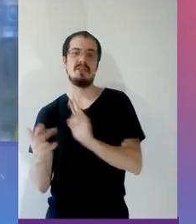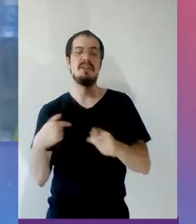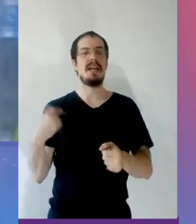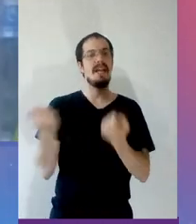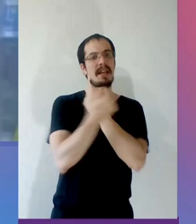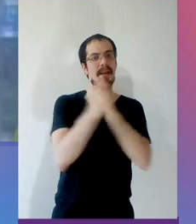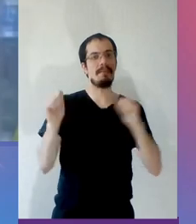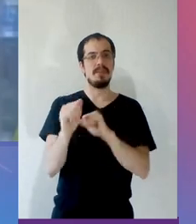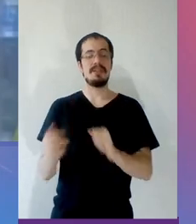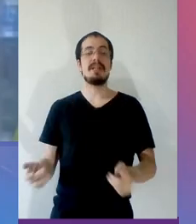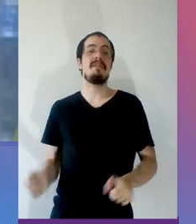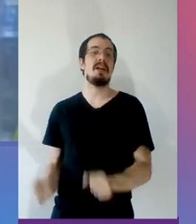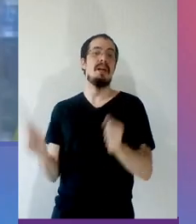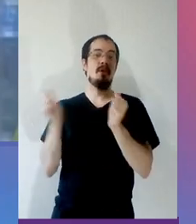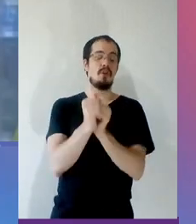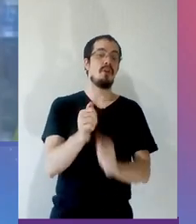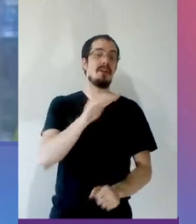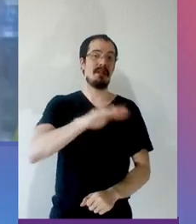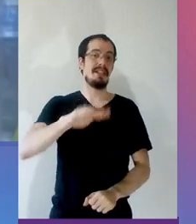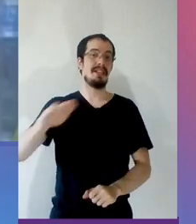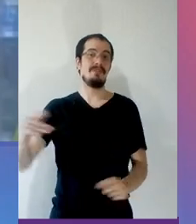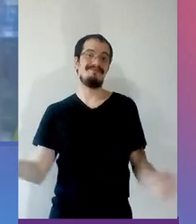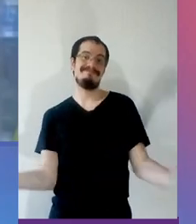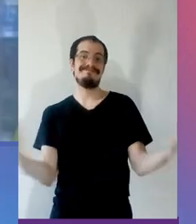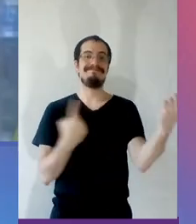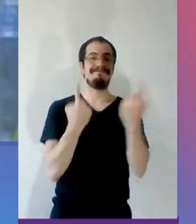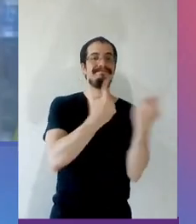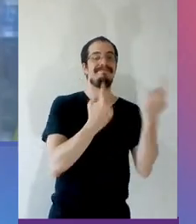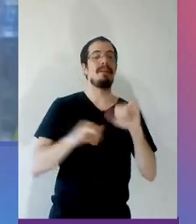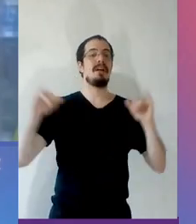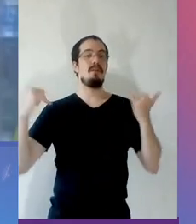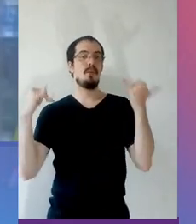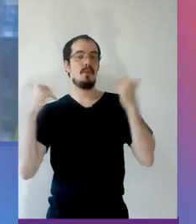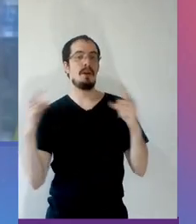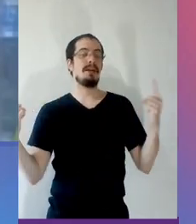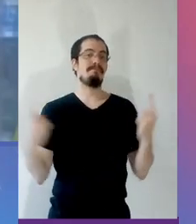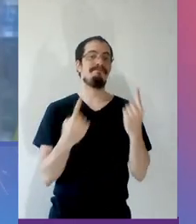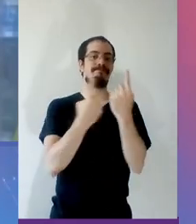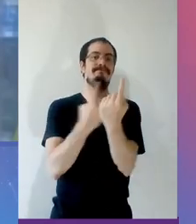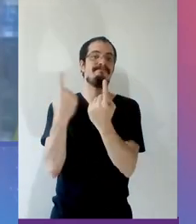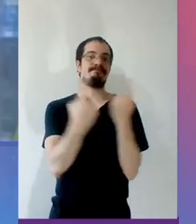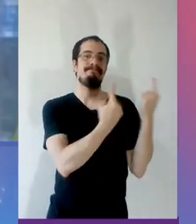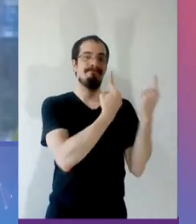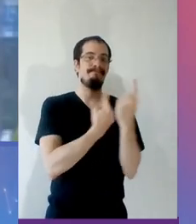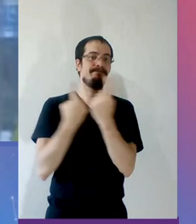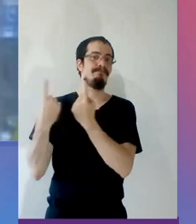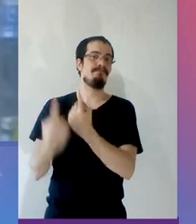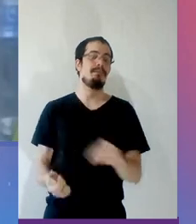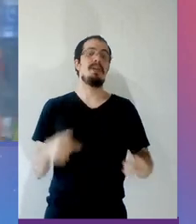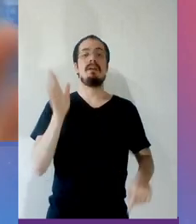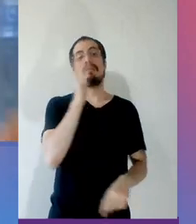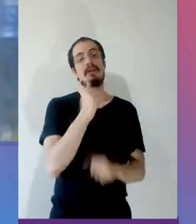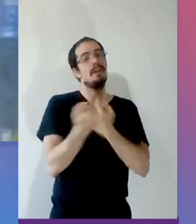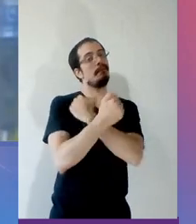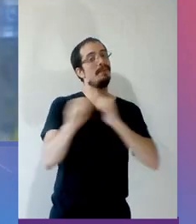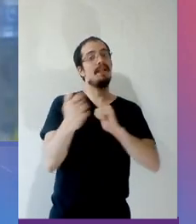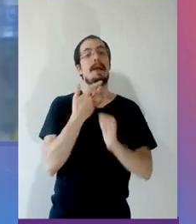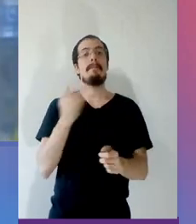sus pares, ¿cierto? Que en el momento de jugar en los juegos, en donde ellos